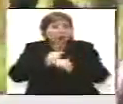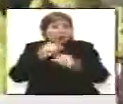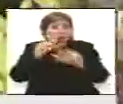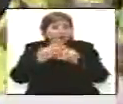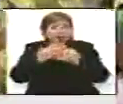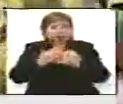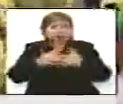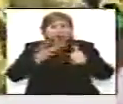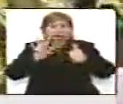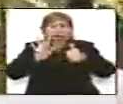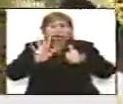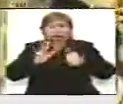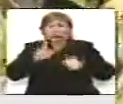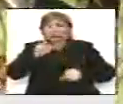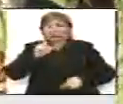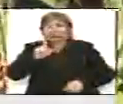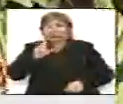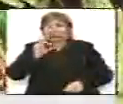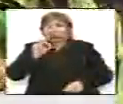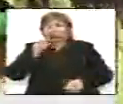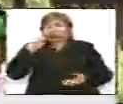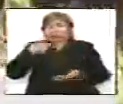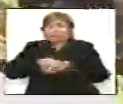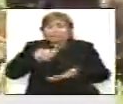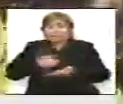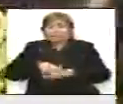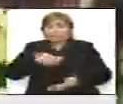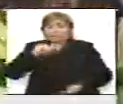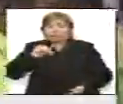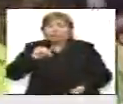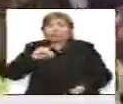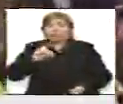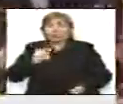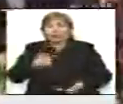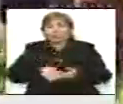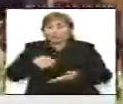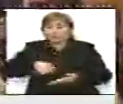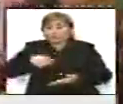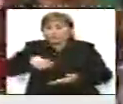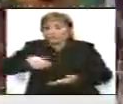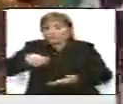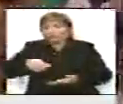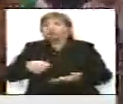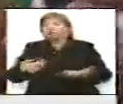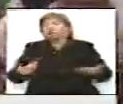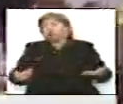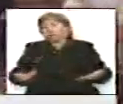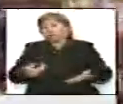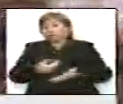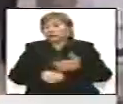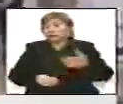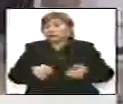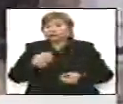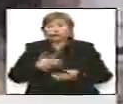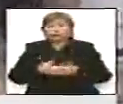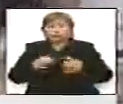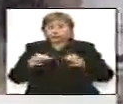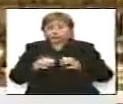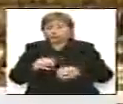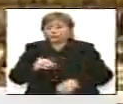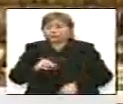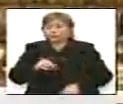60 a 180 días de multa e inhabilitación conforme al artículo 36 del código penal